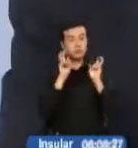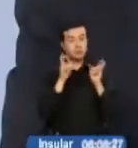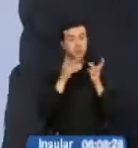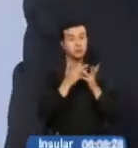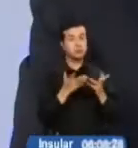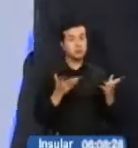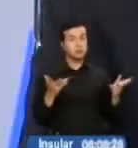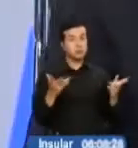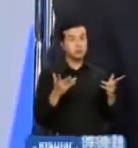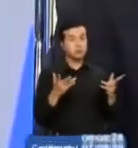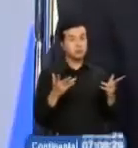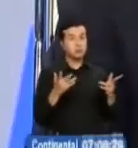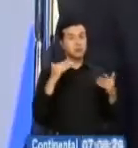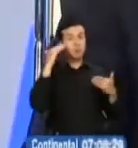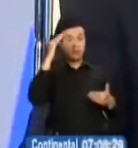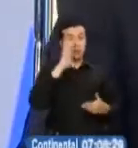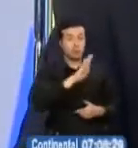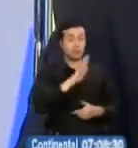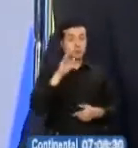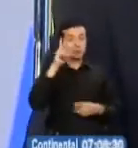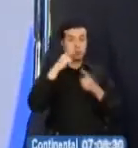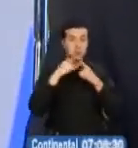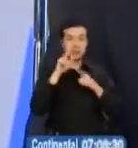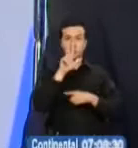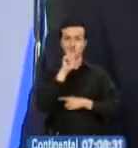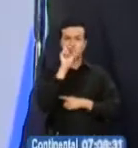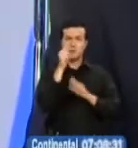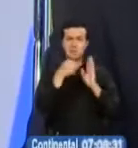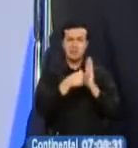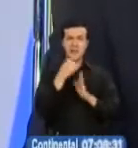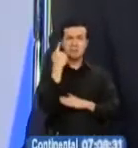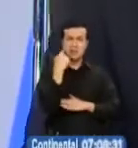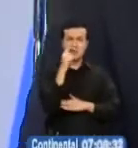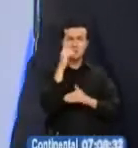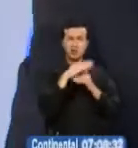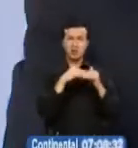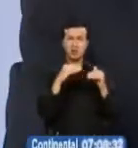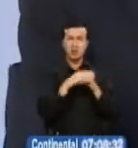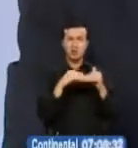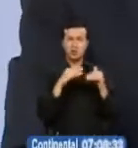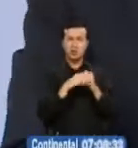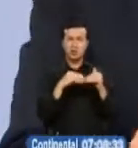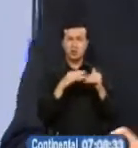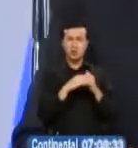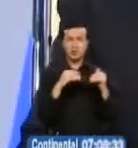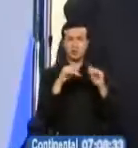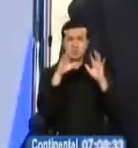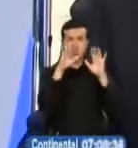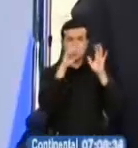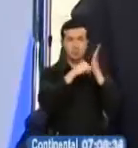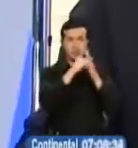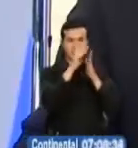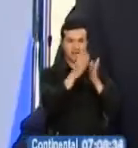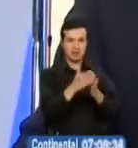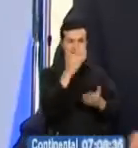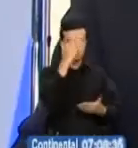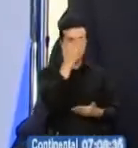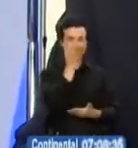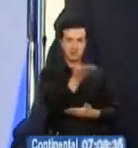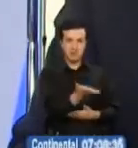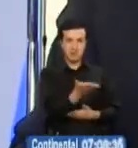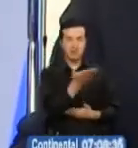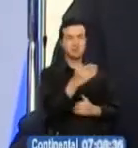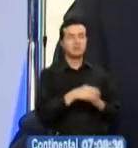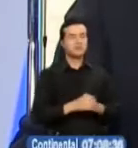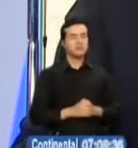parte de los actores políticos. 30 mil millones de dólares, dice Paola Pavón, secretaria de la política del actual